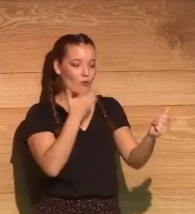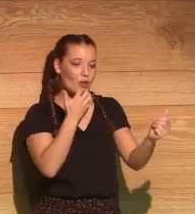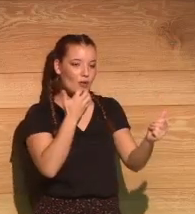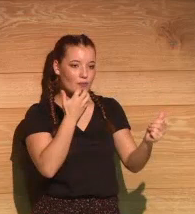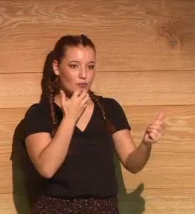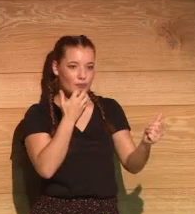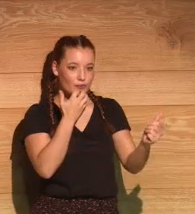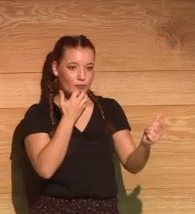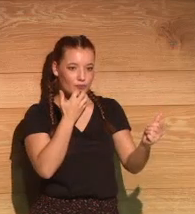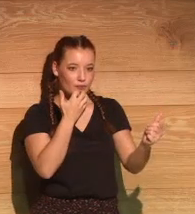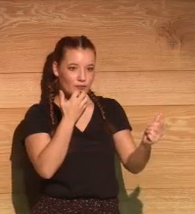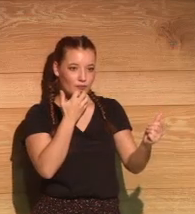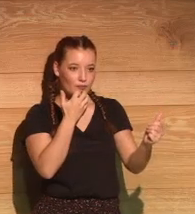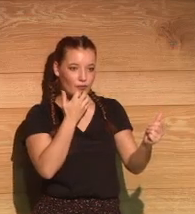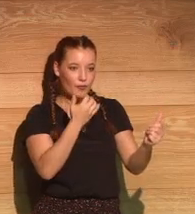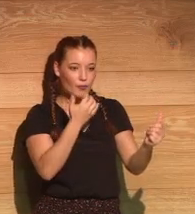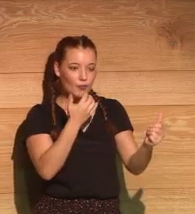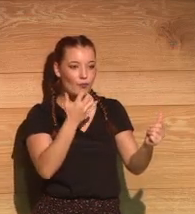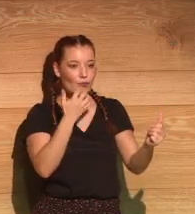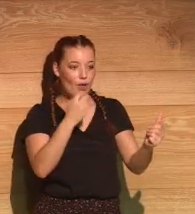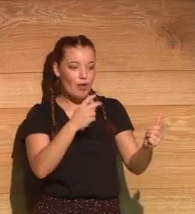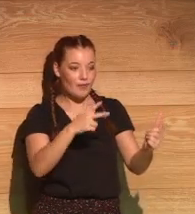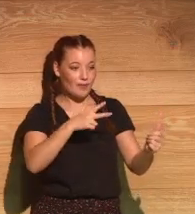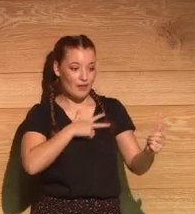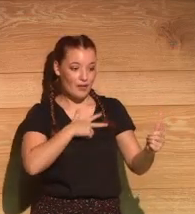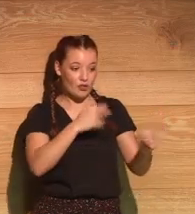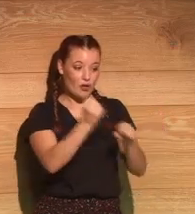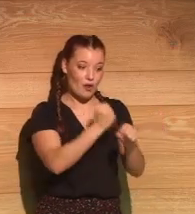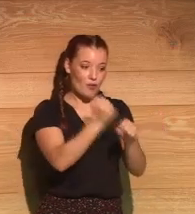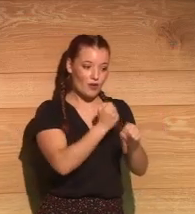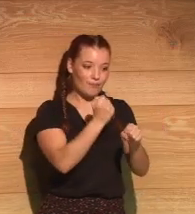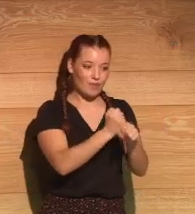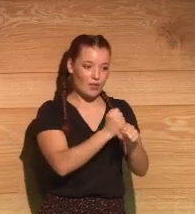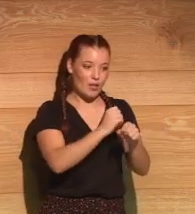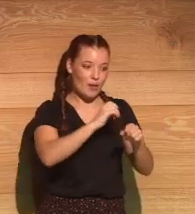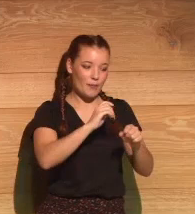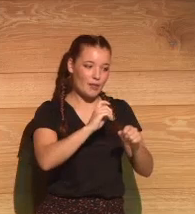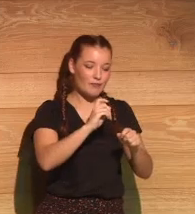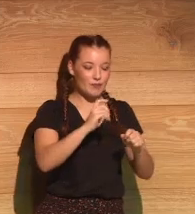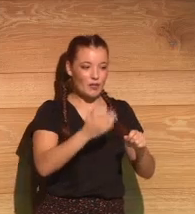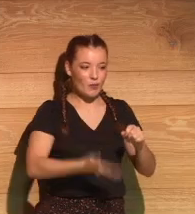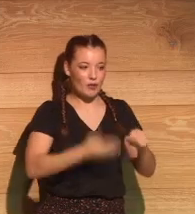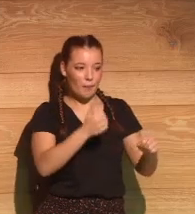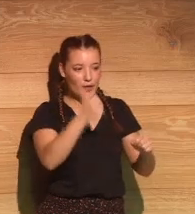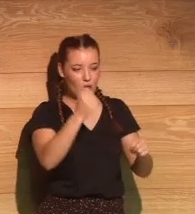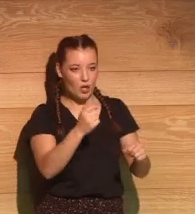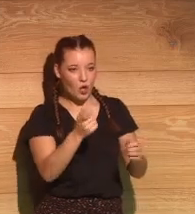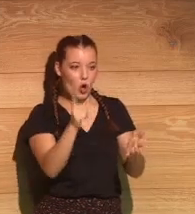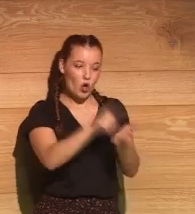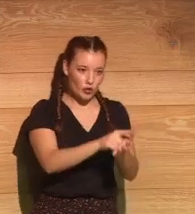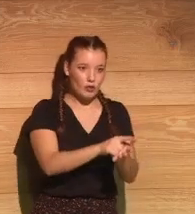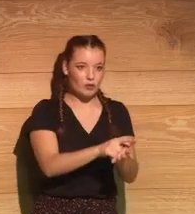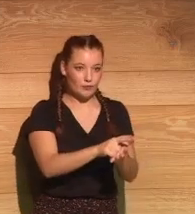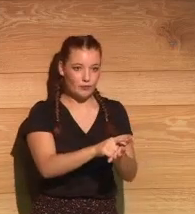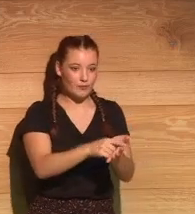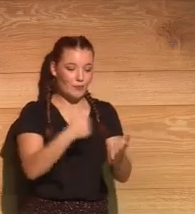la hora de reconquistar los derechos laborales que han sido menoscabados. Lo digo un poco porque creo